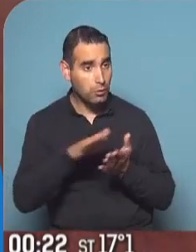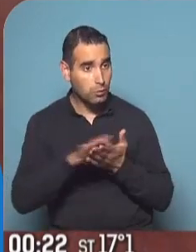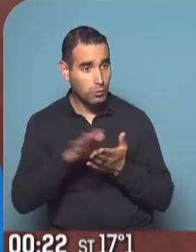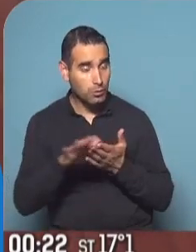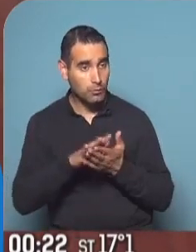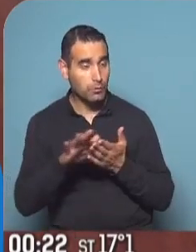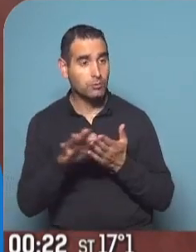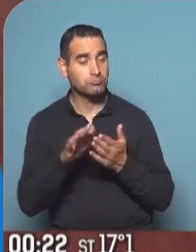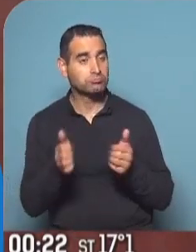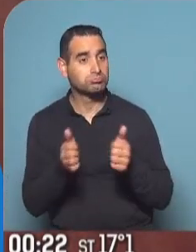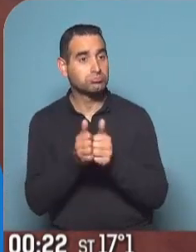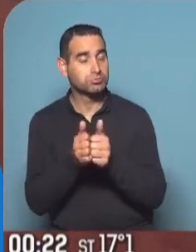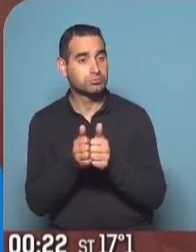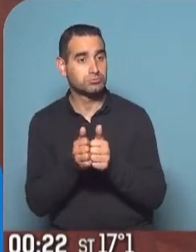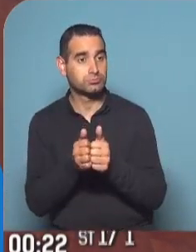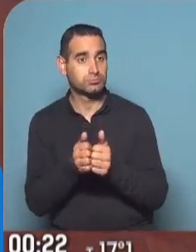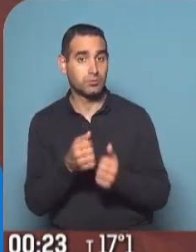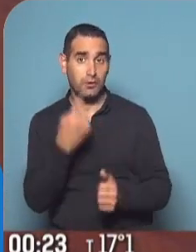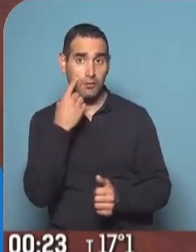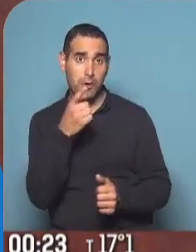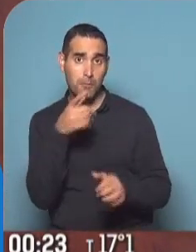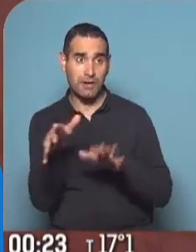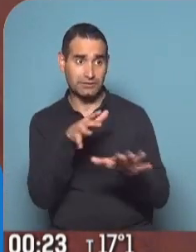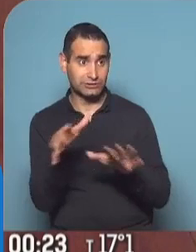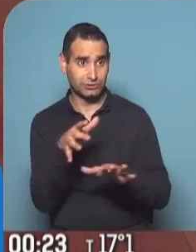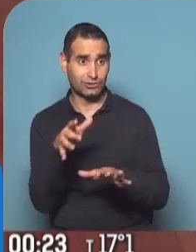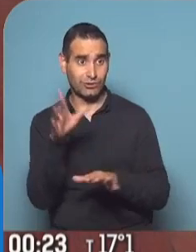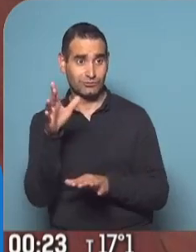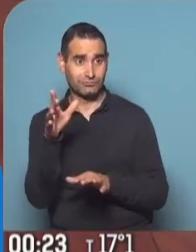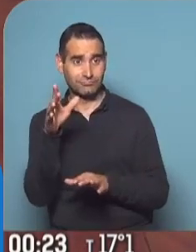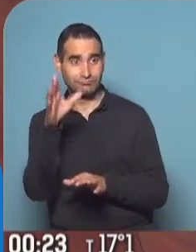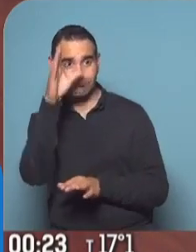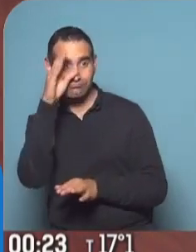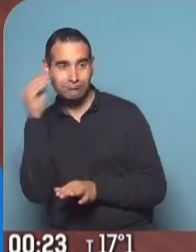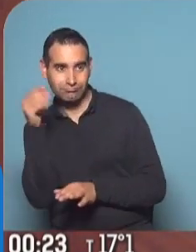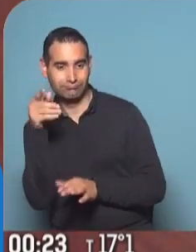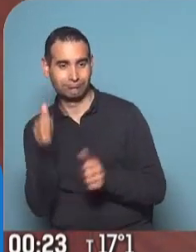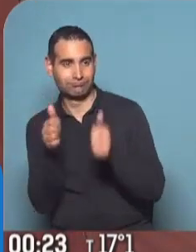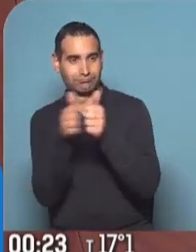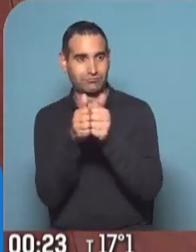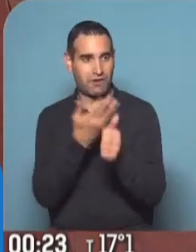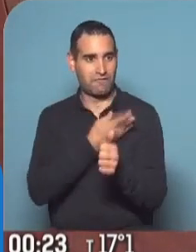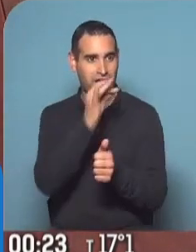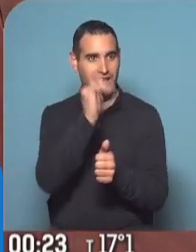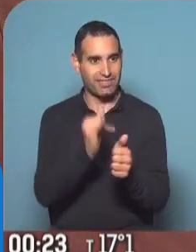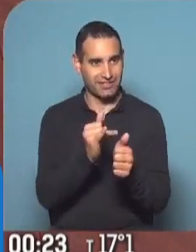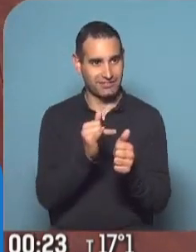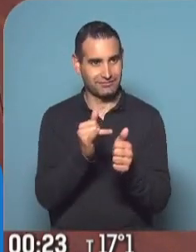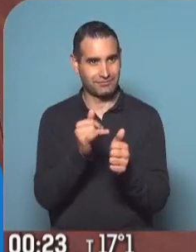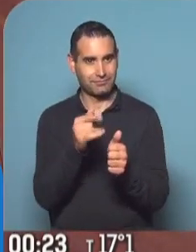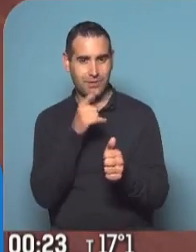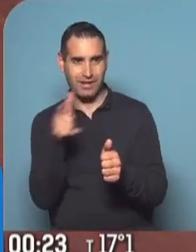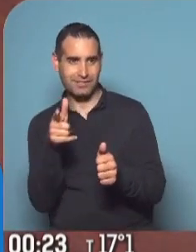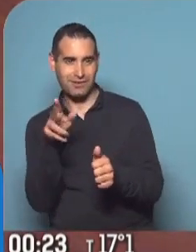la realidad donde aparece algo bastante parecido una matriarca manejando los hilos en las sombras y un personaje muy parecido una marioneta